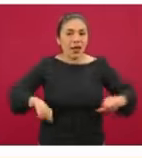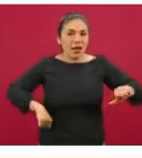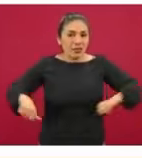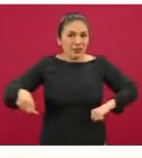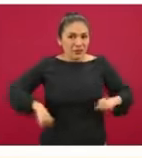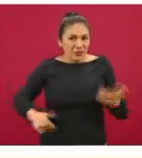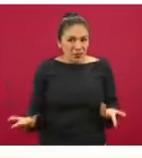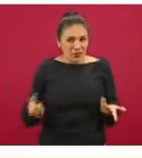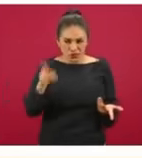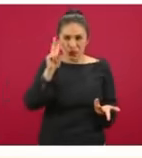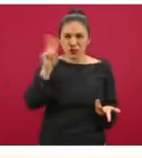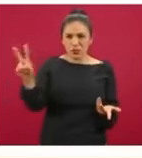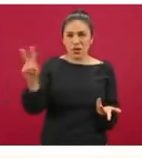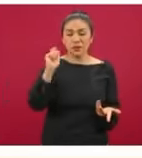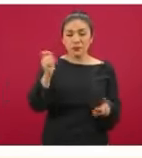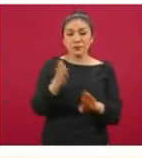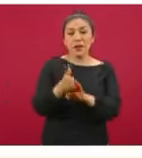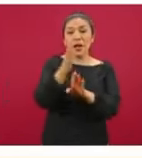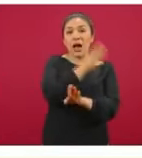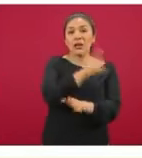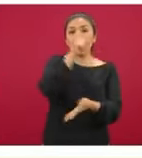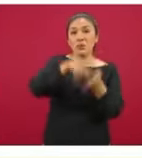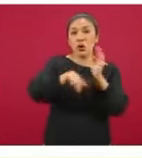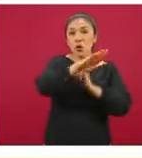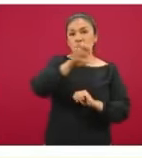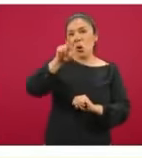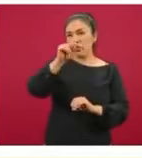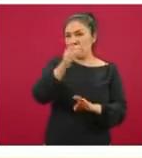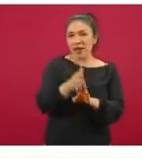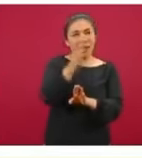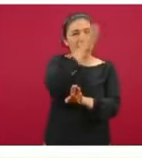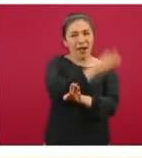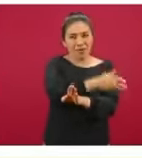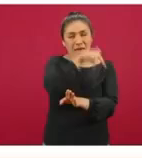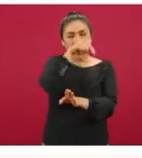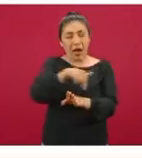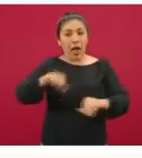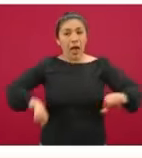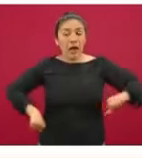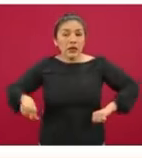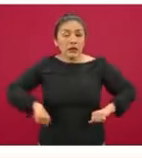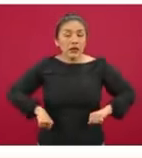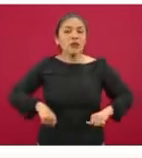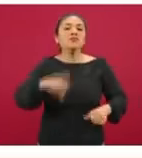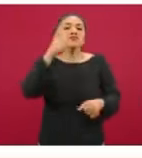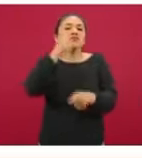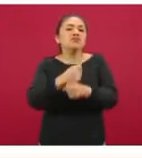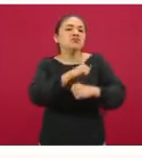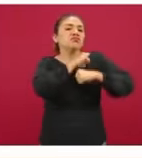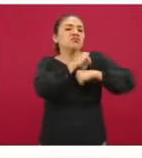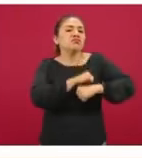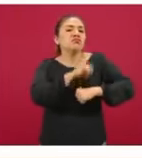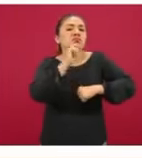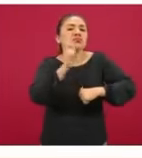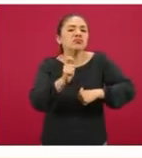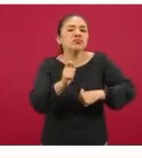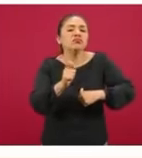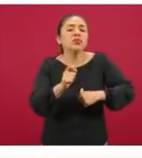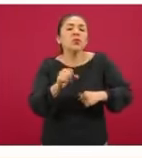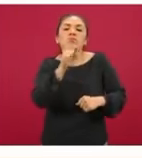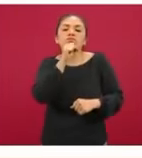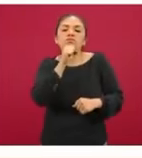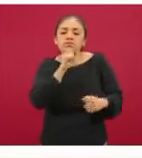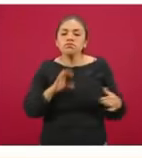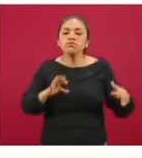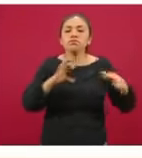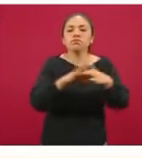actividad. Podemos ver que antes de los 80, básicamente esta actividad estaba, digamos que, lineada a